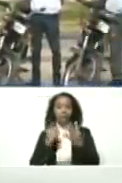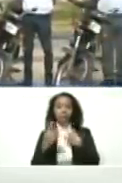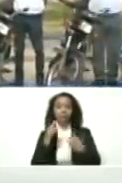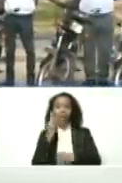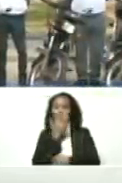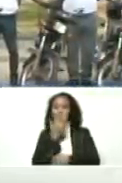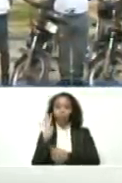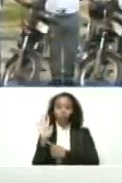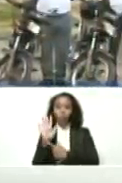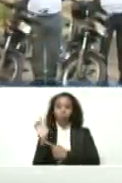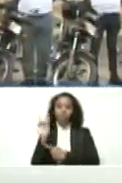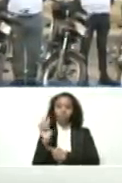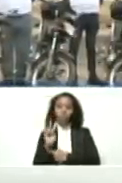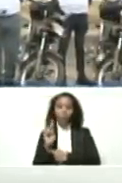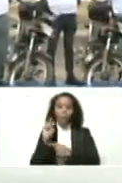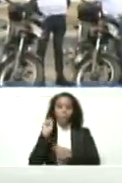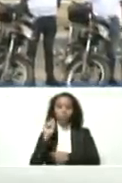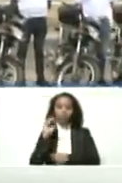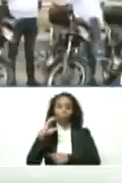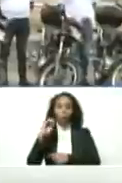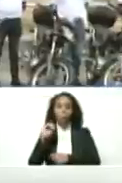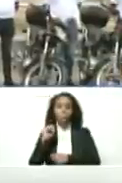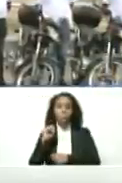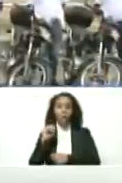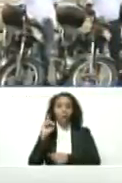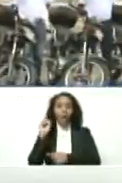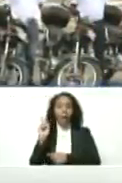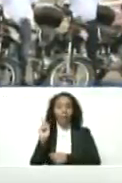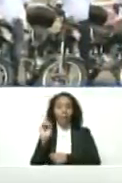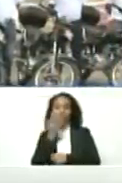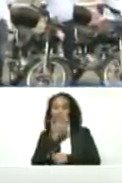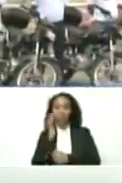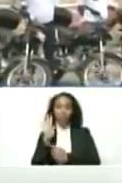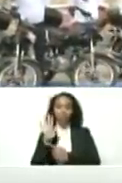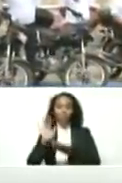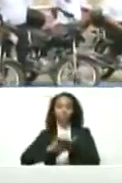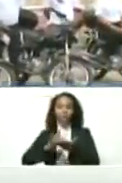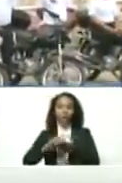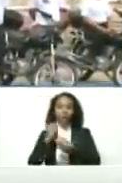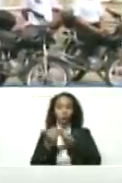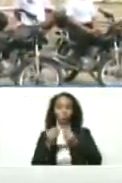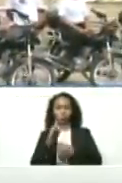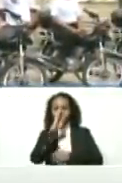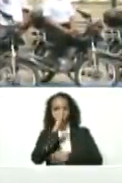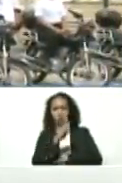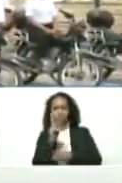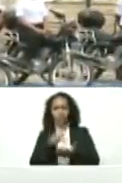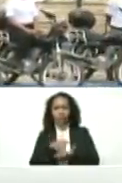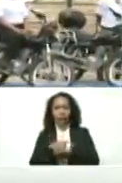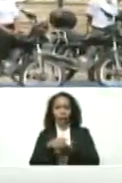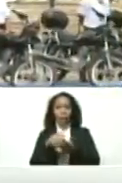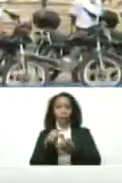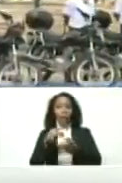vitrina venezuela.com, la vitrina digital. ¿Y cómo puede llegar un producto,